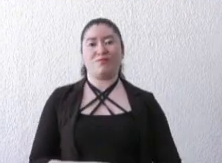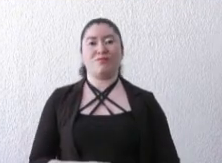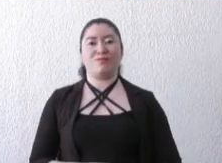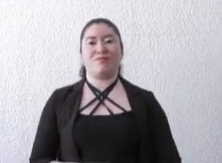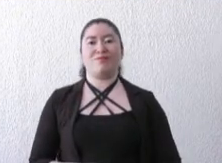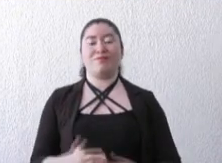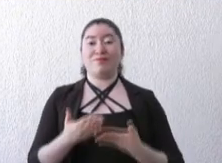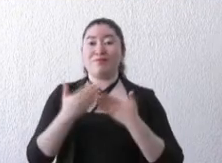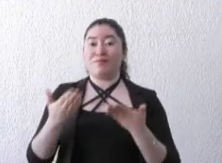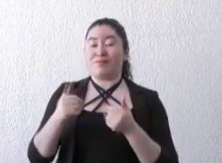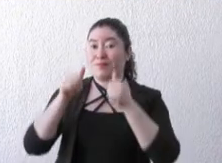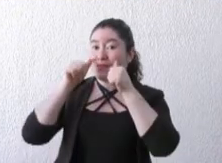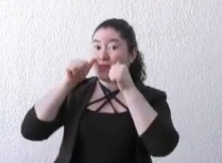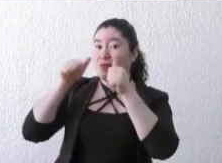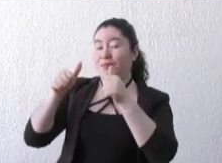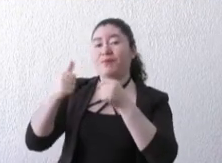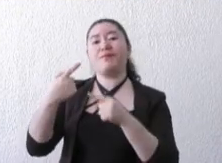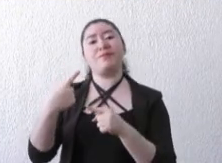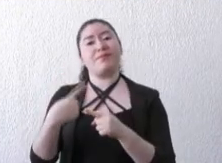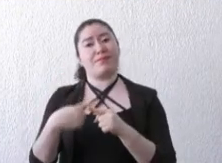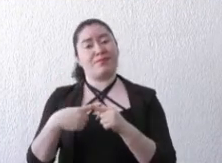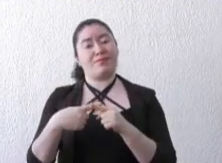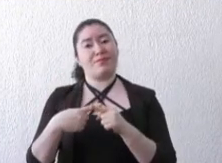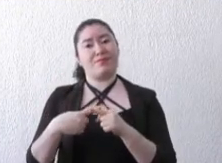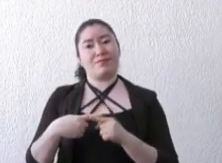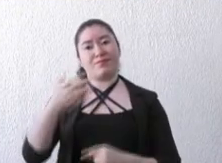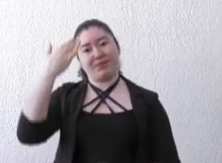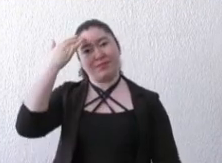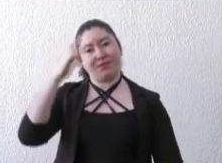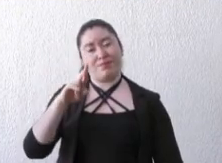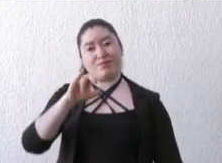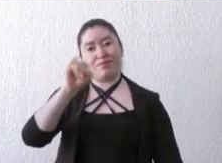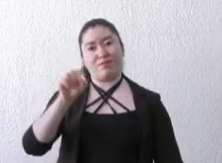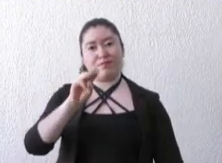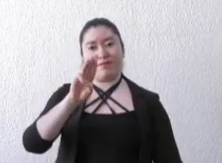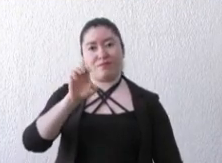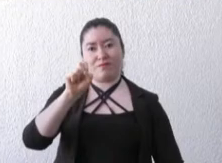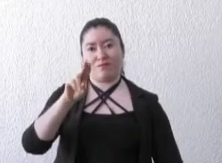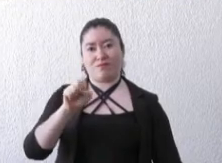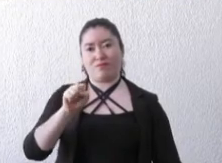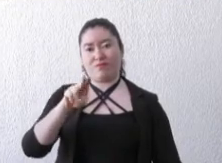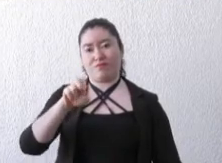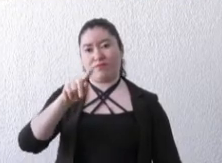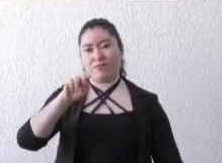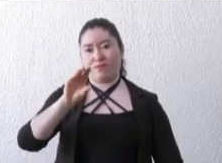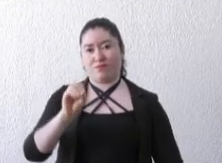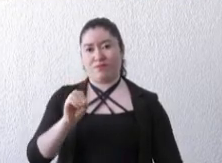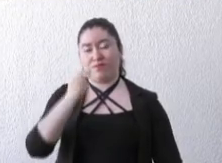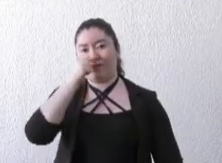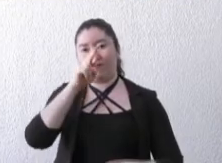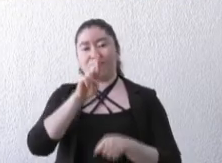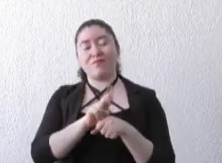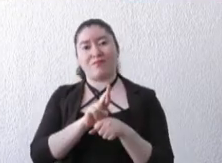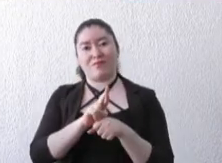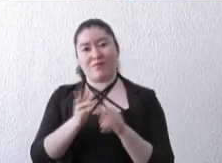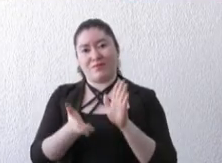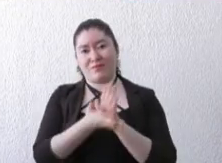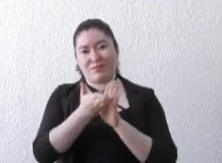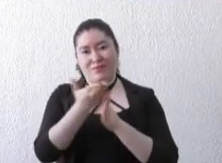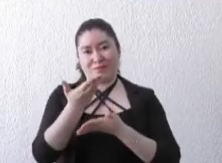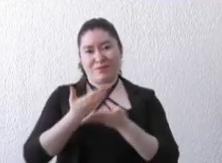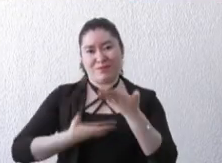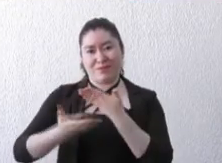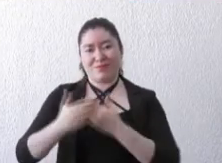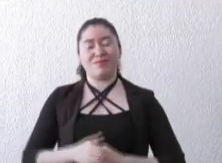Enseguida escuchemos la intervención del maestro Jesús Antonio Esteva Medina, secretario de Obras y Servicios.